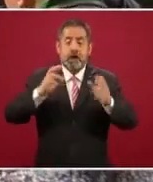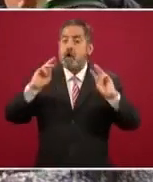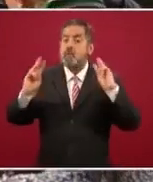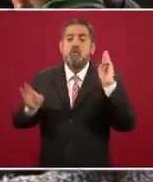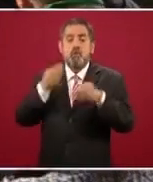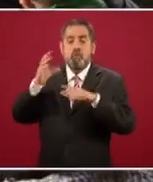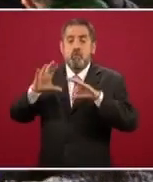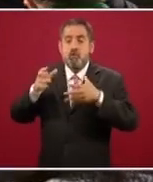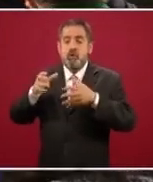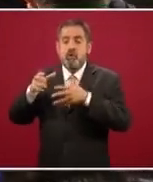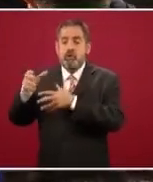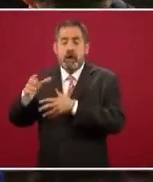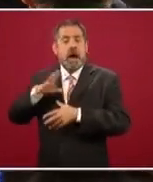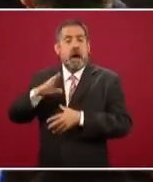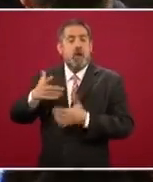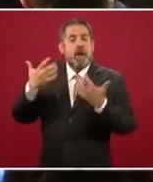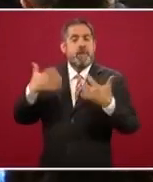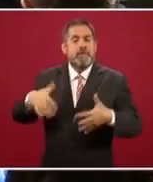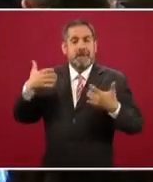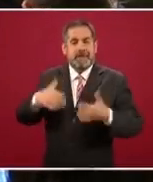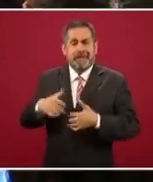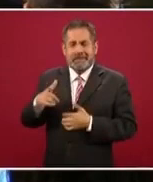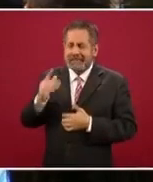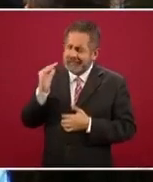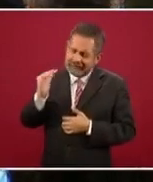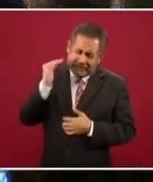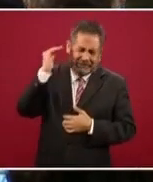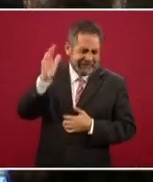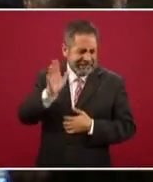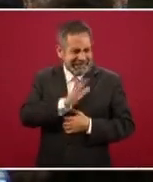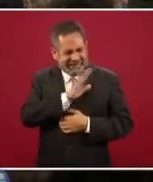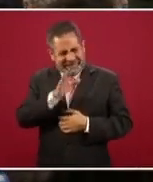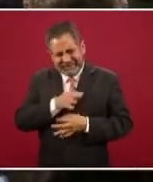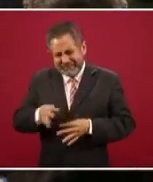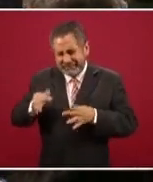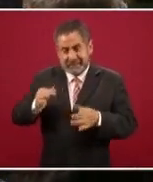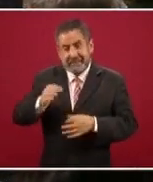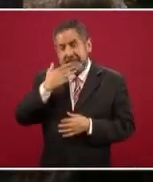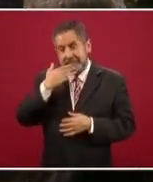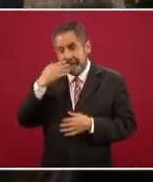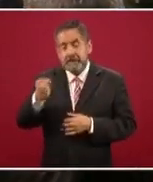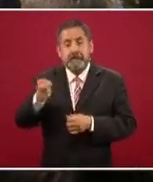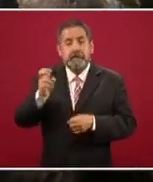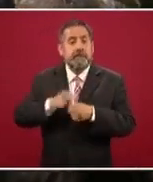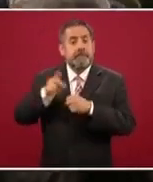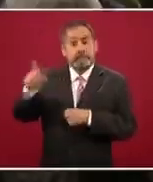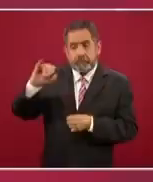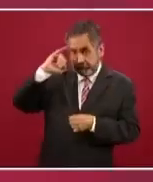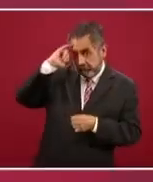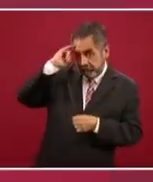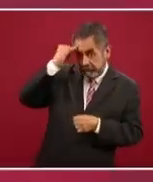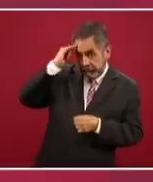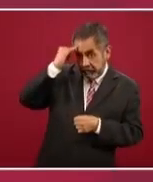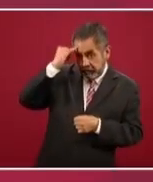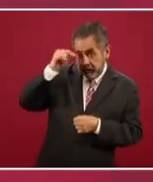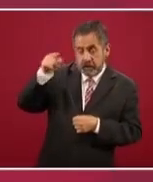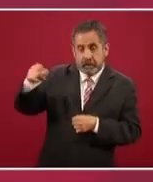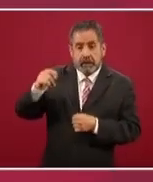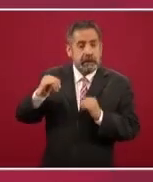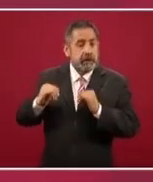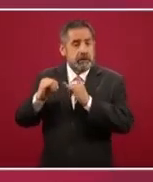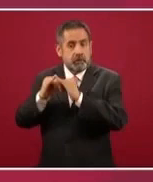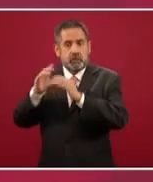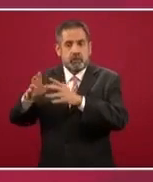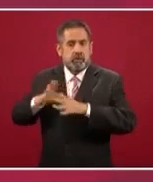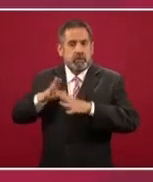mundial, hay una empresa de altísima calidad, dicho sea de paso, en India. El Instituto Serológico es una